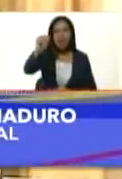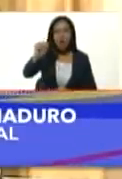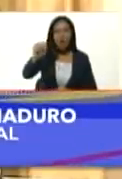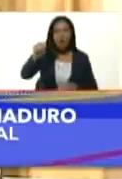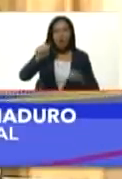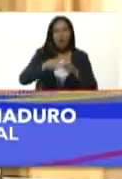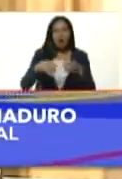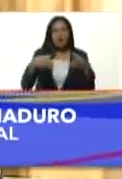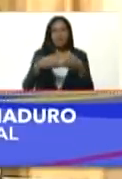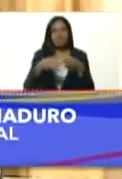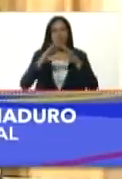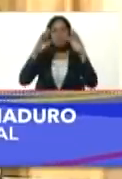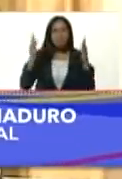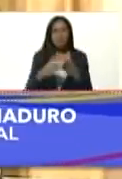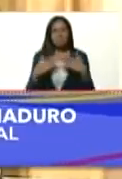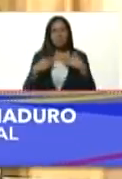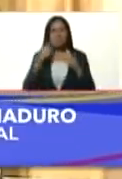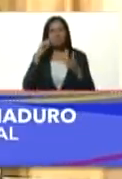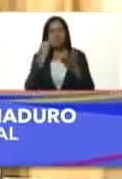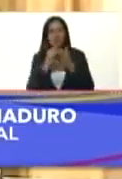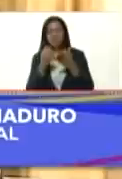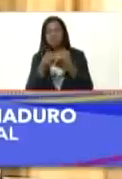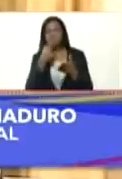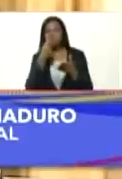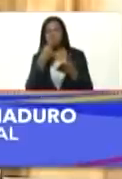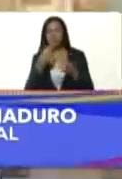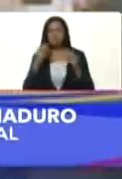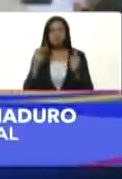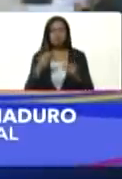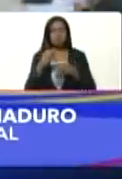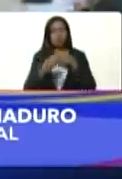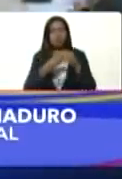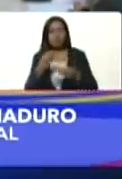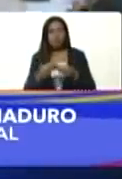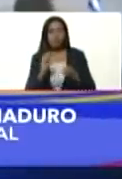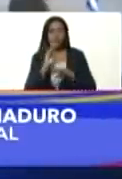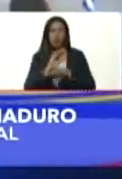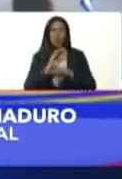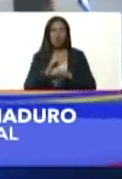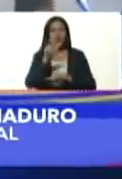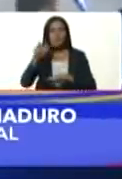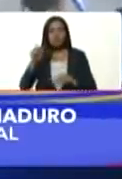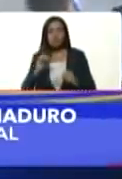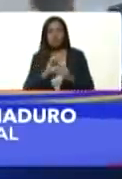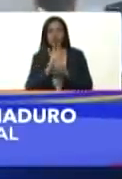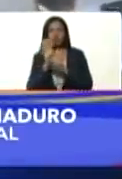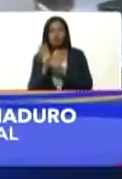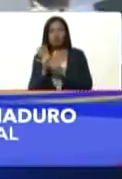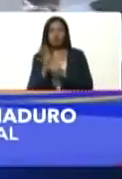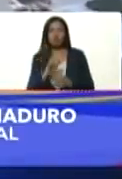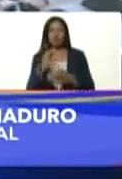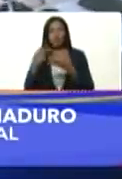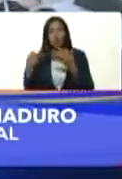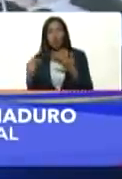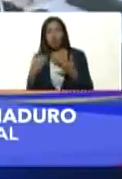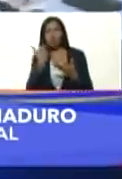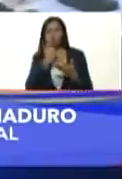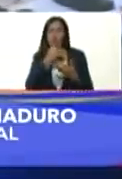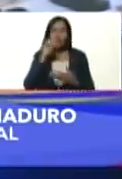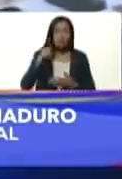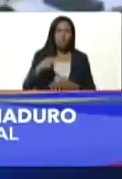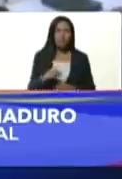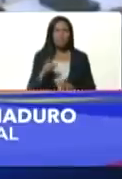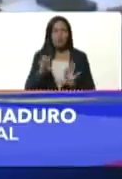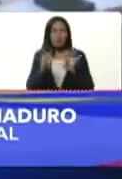Mundial de la Salud como una de las medicinas más efectivas para tratamiento de enfermos del coronavirus y de otras enfermedades más,